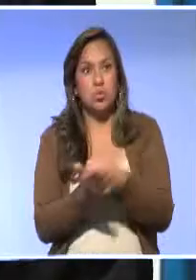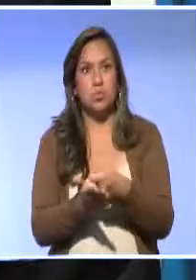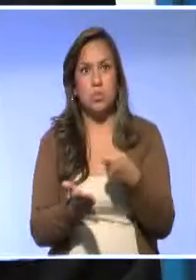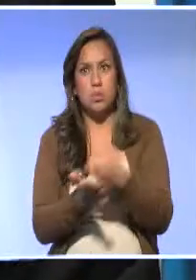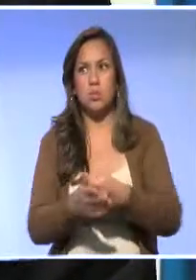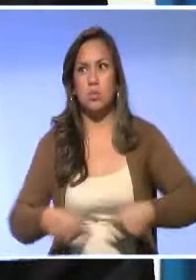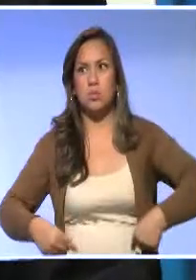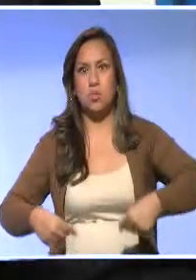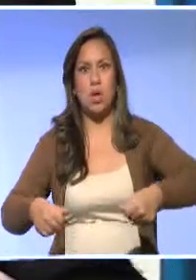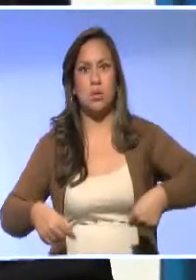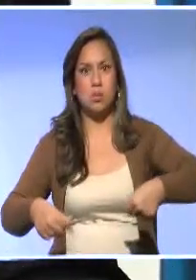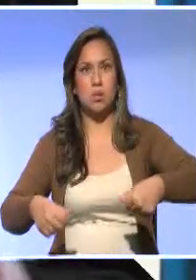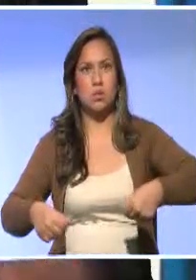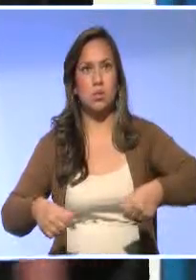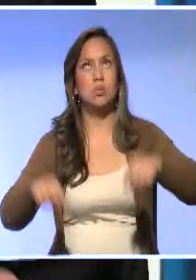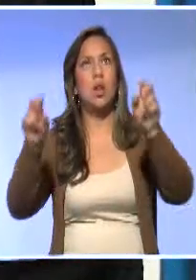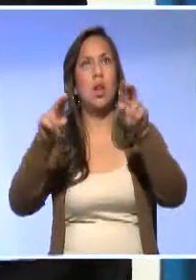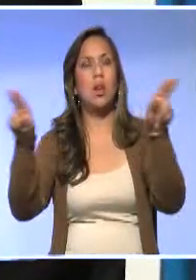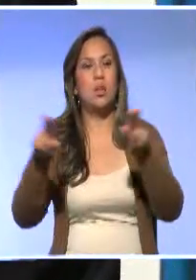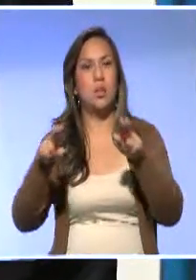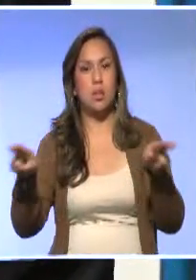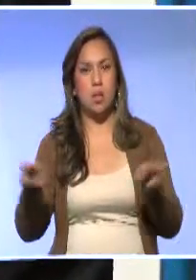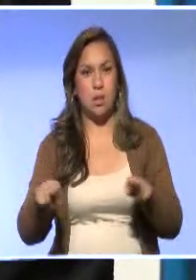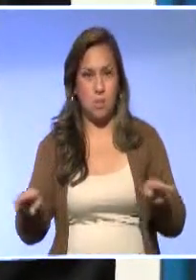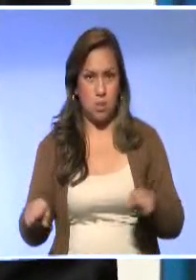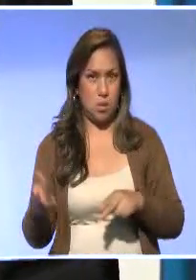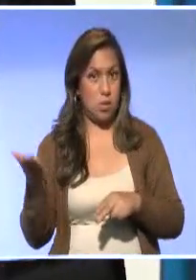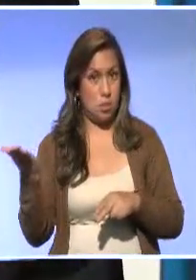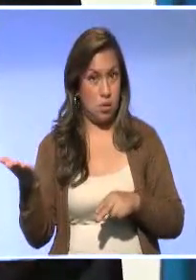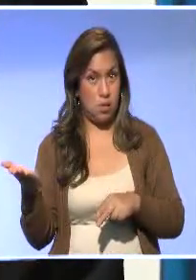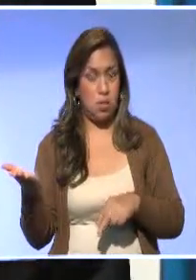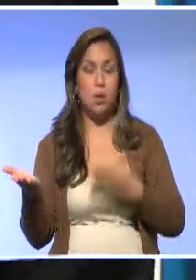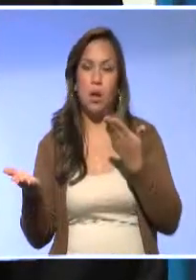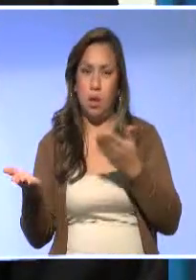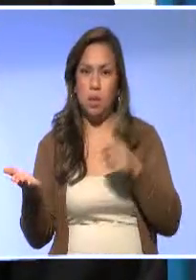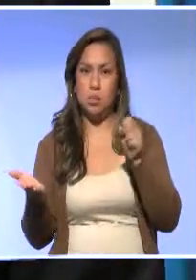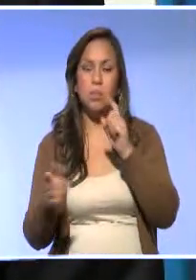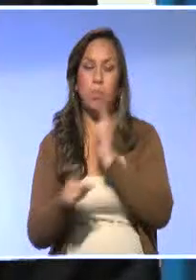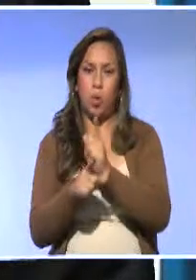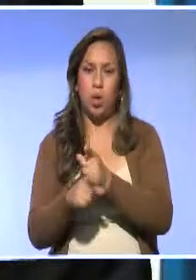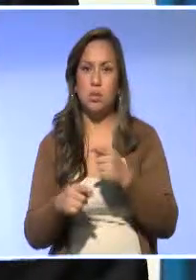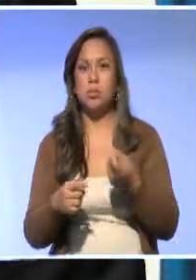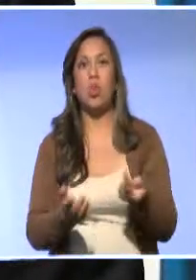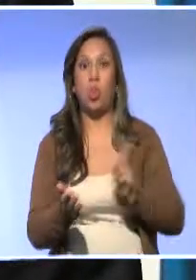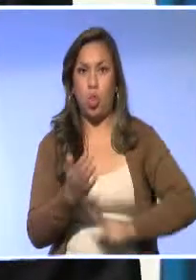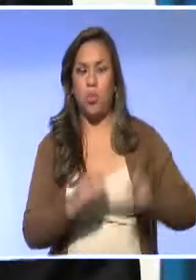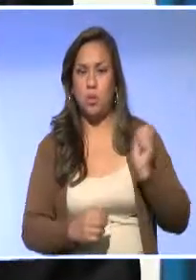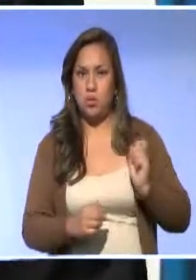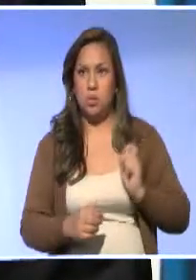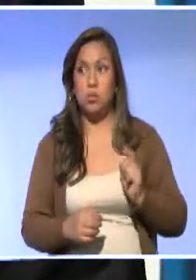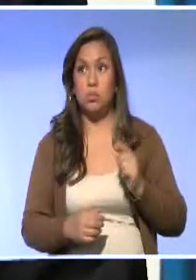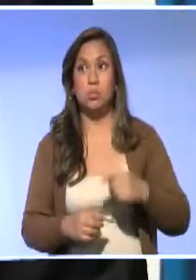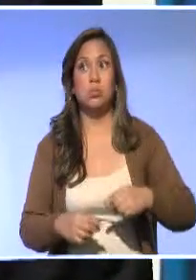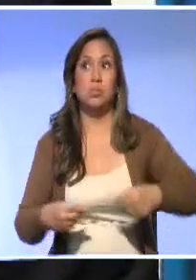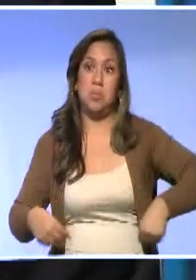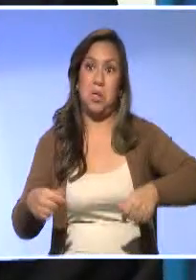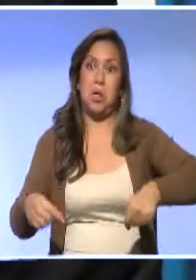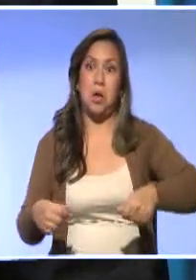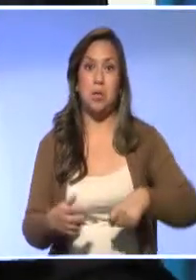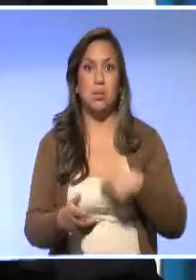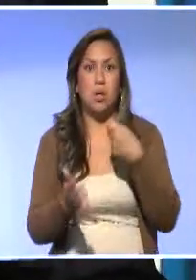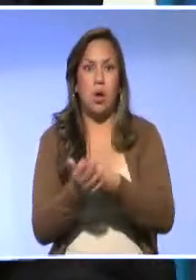gastos que usted va a tener en navidad así fue concebido en algún momento de la historia entonces si usted gasta parte de su décimo en aquí este